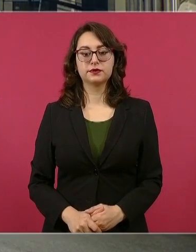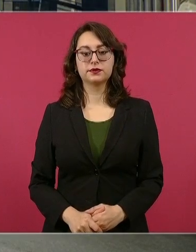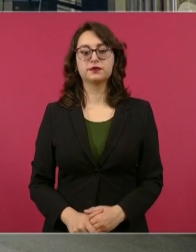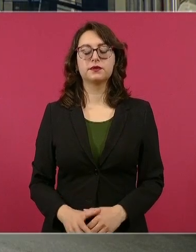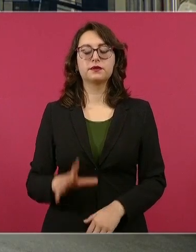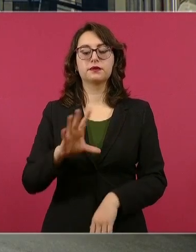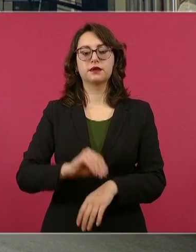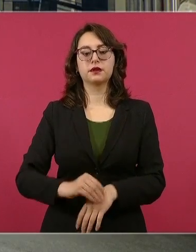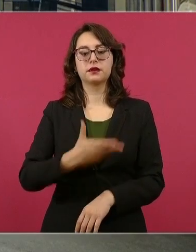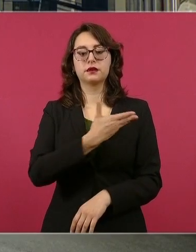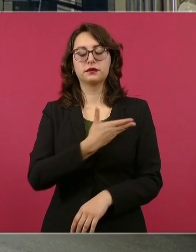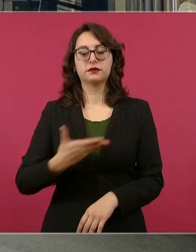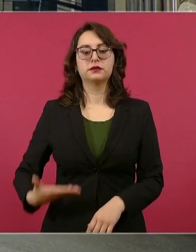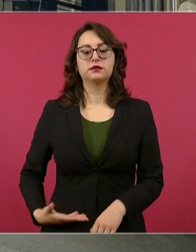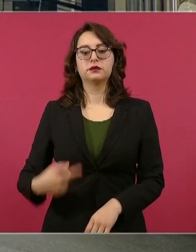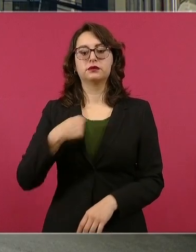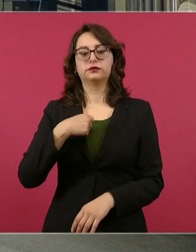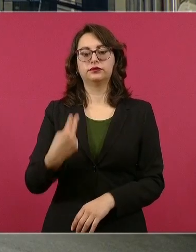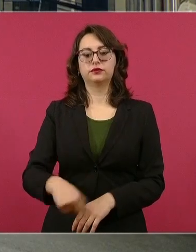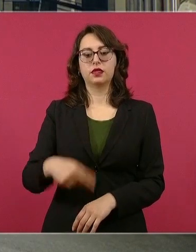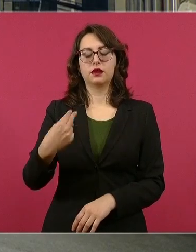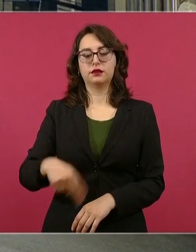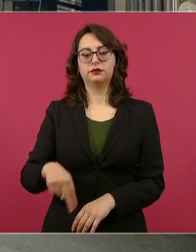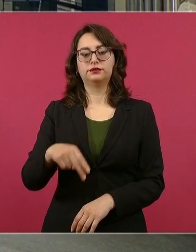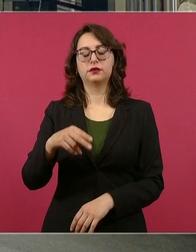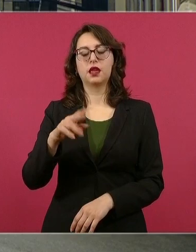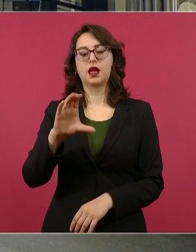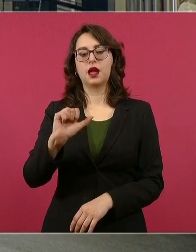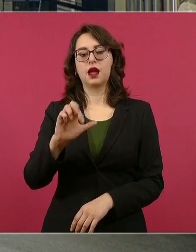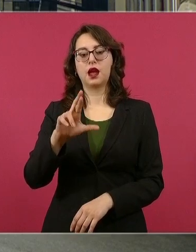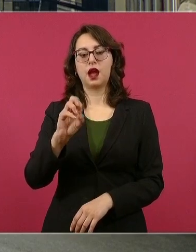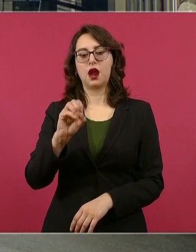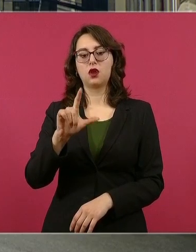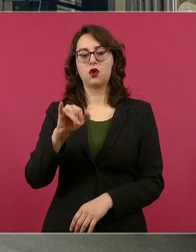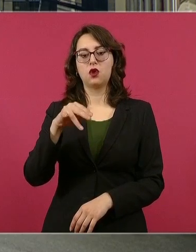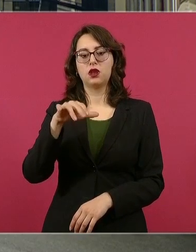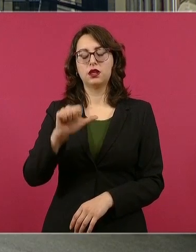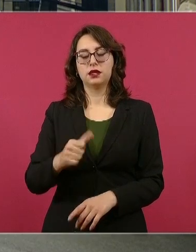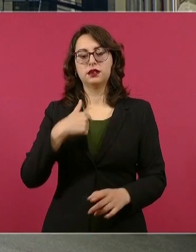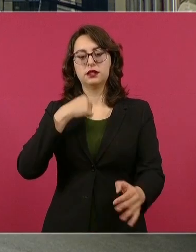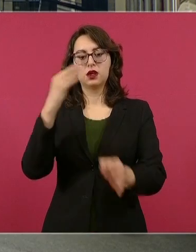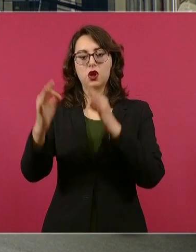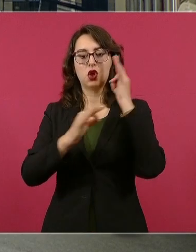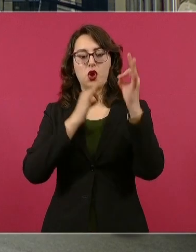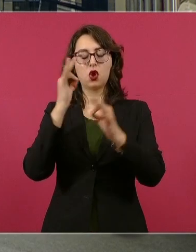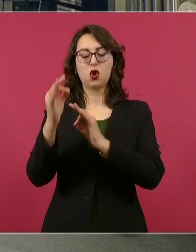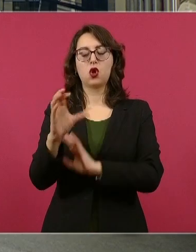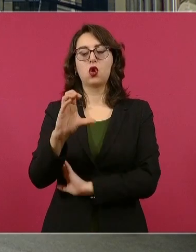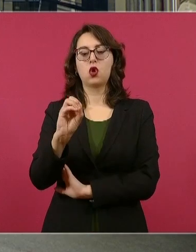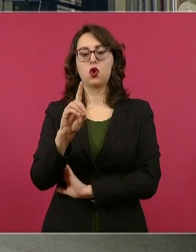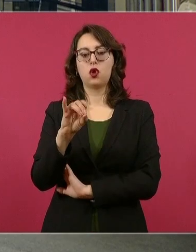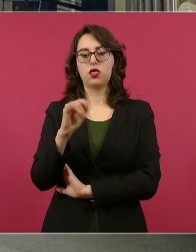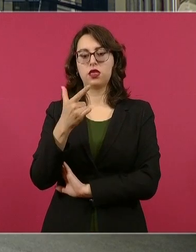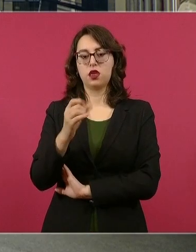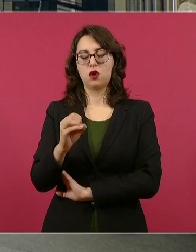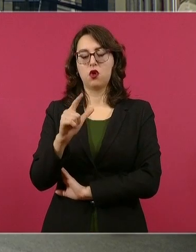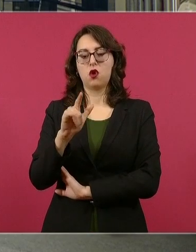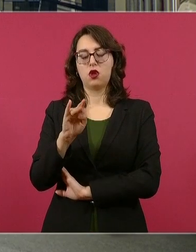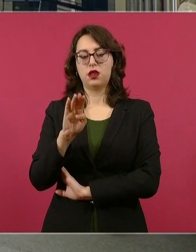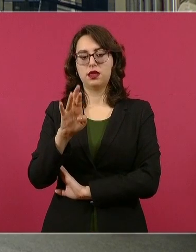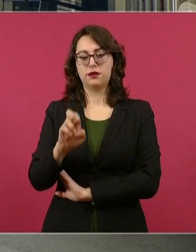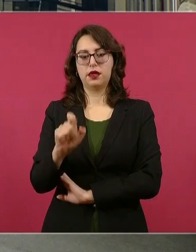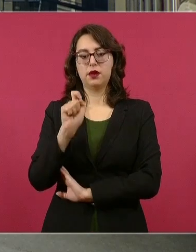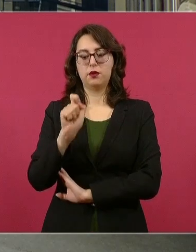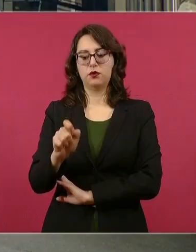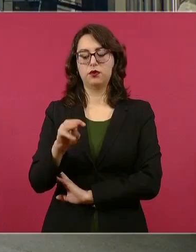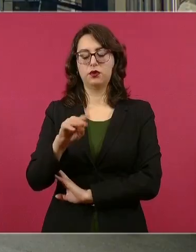Con su permiso, señor presidente, mi nombre es Yusuel Carolina de CódigoLibre.mx. Señor presidente, con los resultados